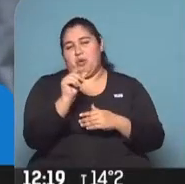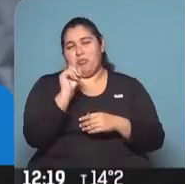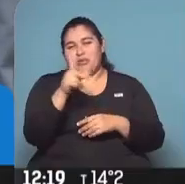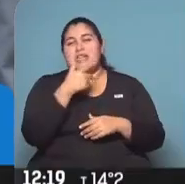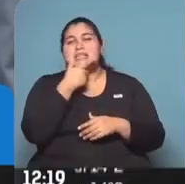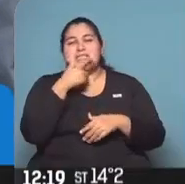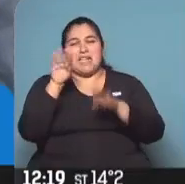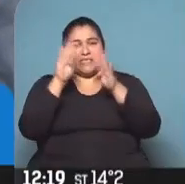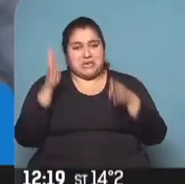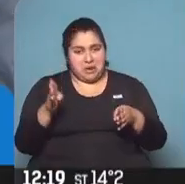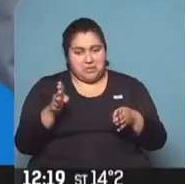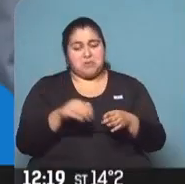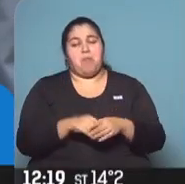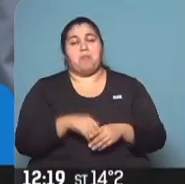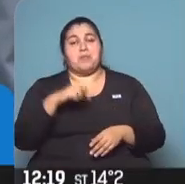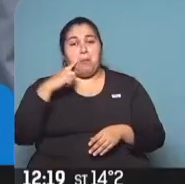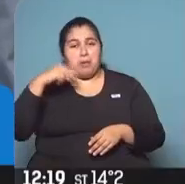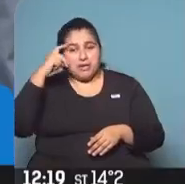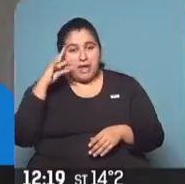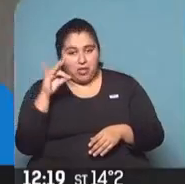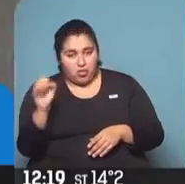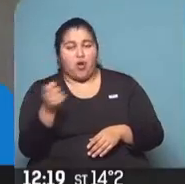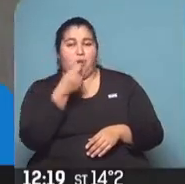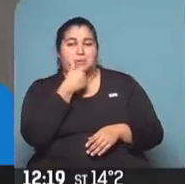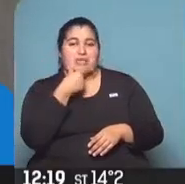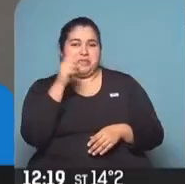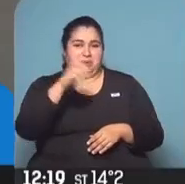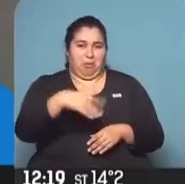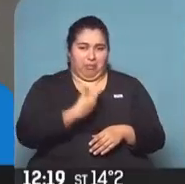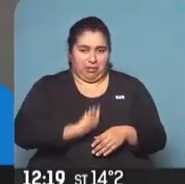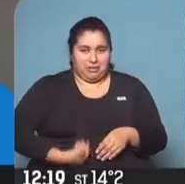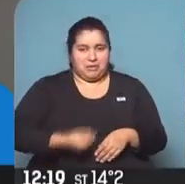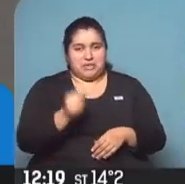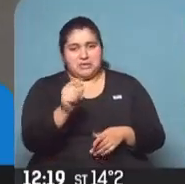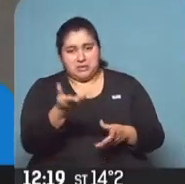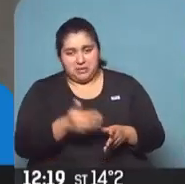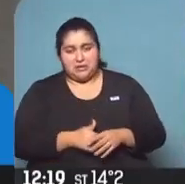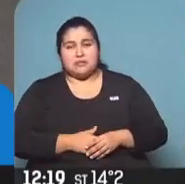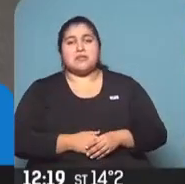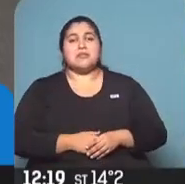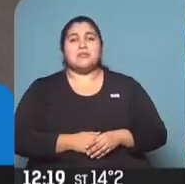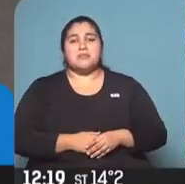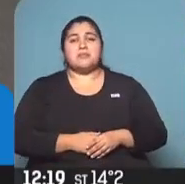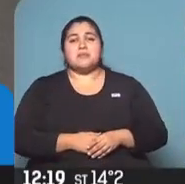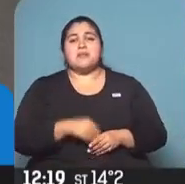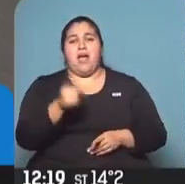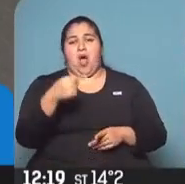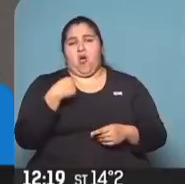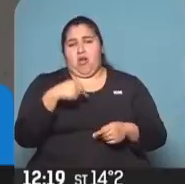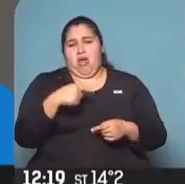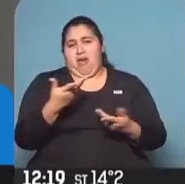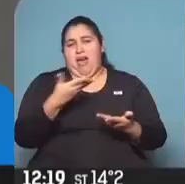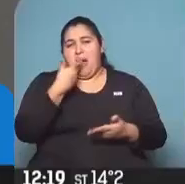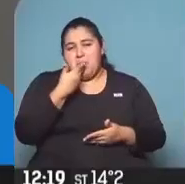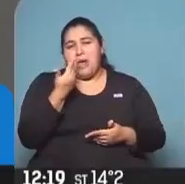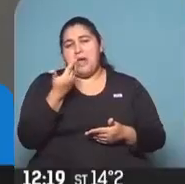federico pinedo bueno el presidente por supuesto que casi diríamos va a brindar su discurso